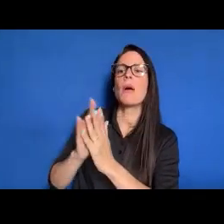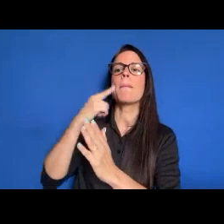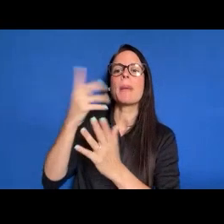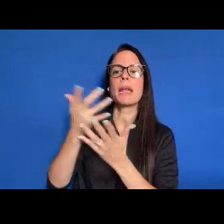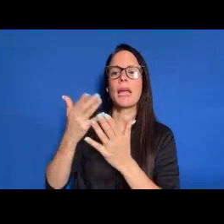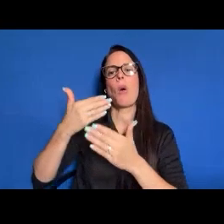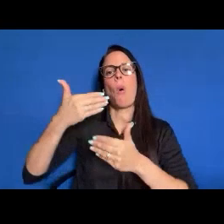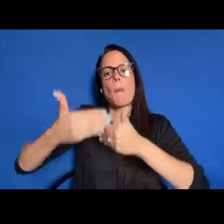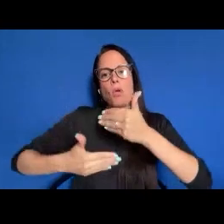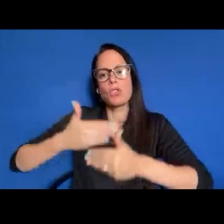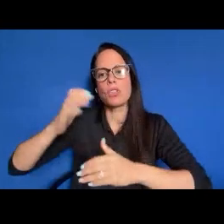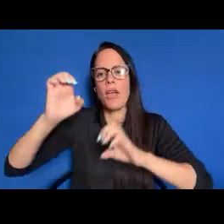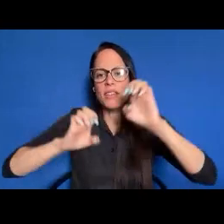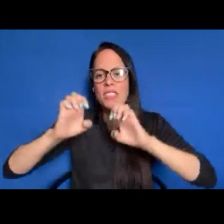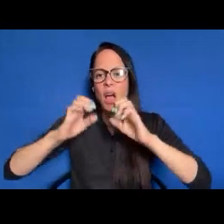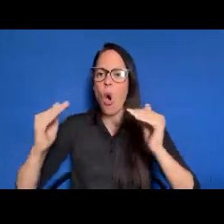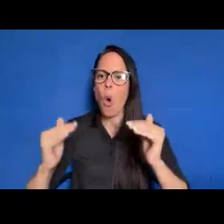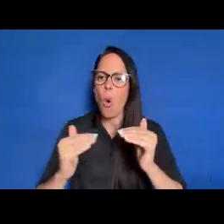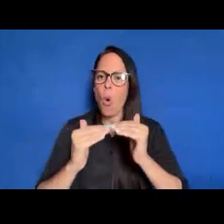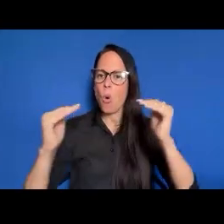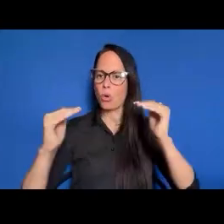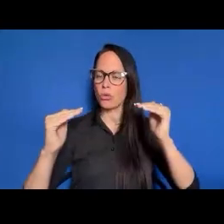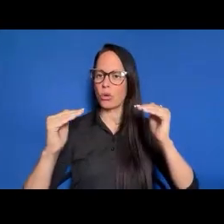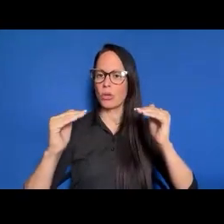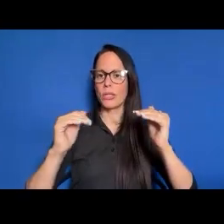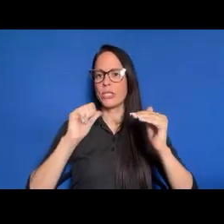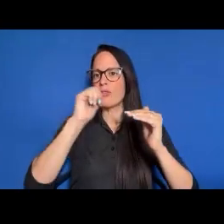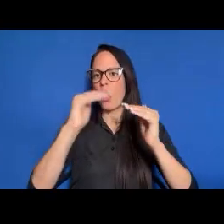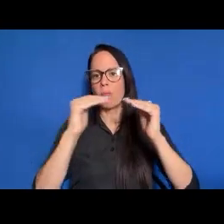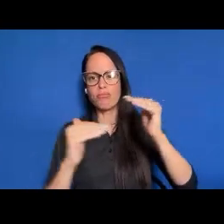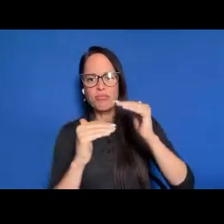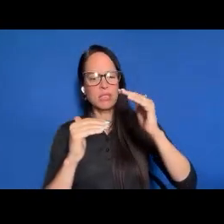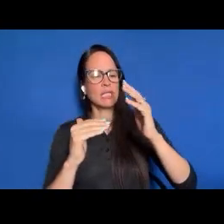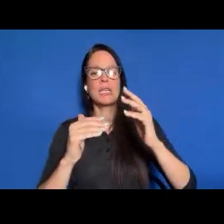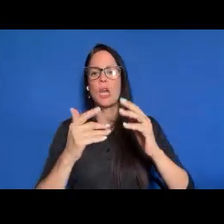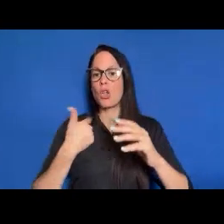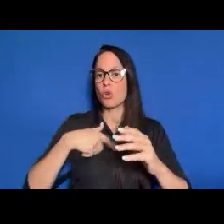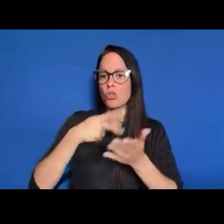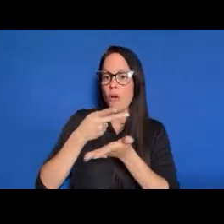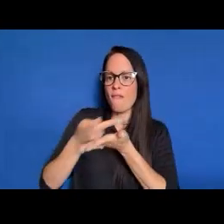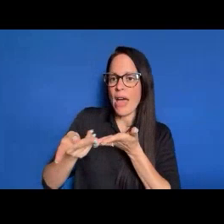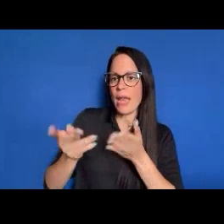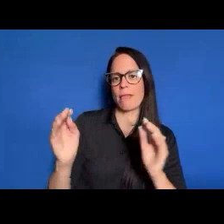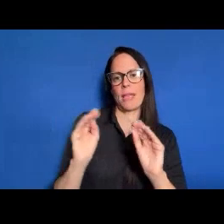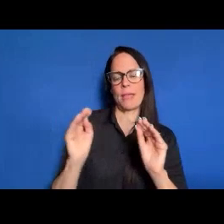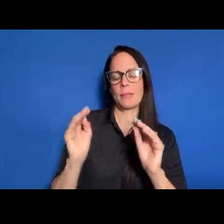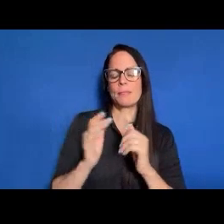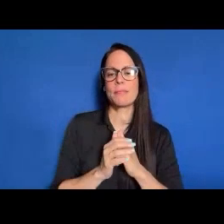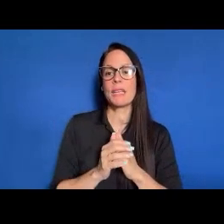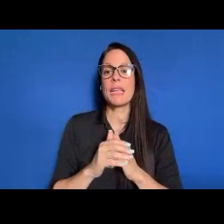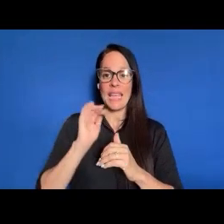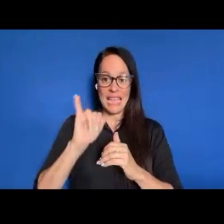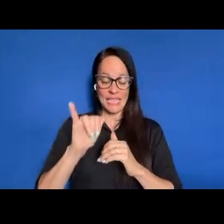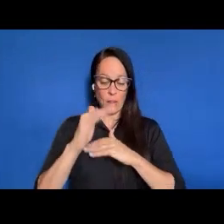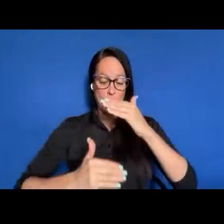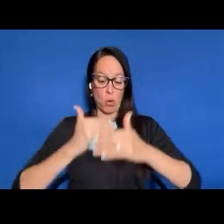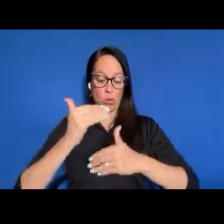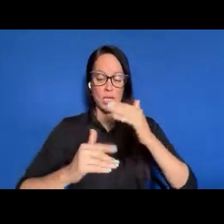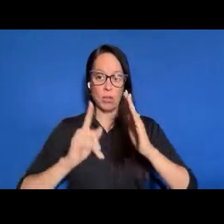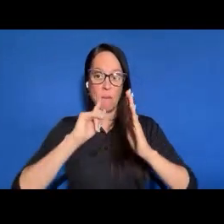justo, equitativo, donde hubiese el menos bias posible. Y en este mismo proceso de identificación, este mismo